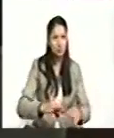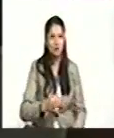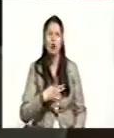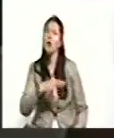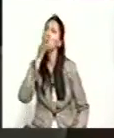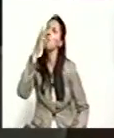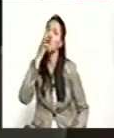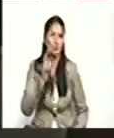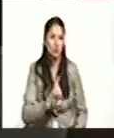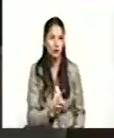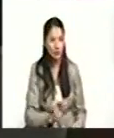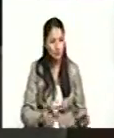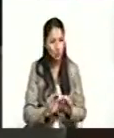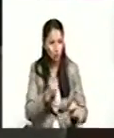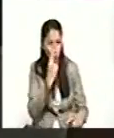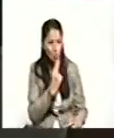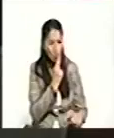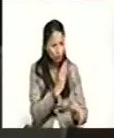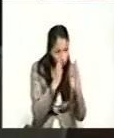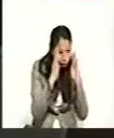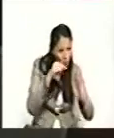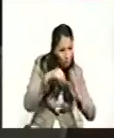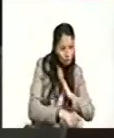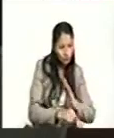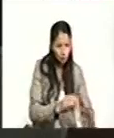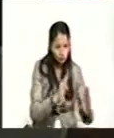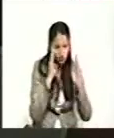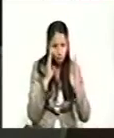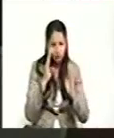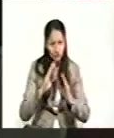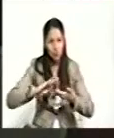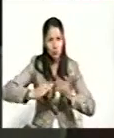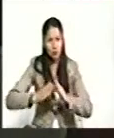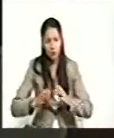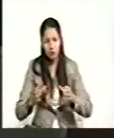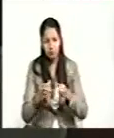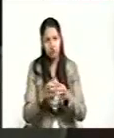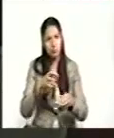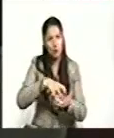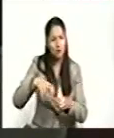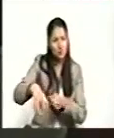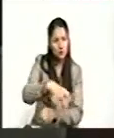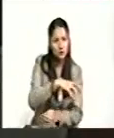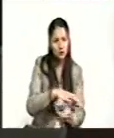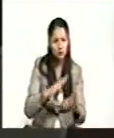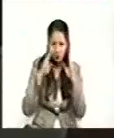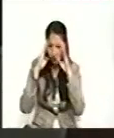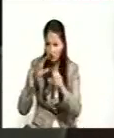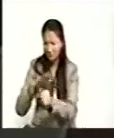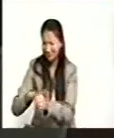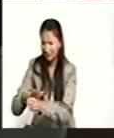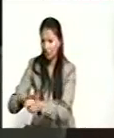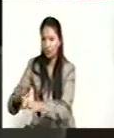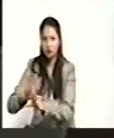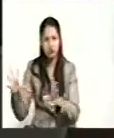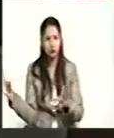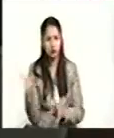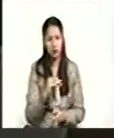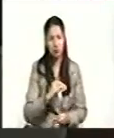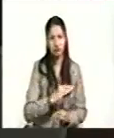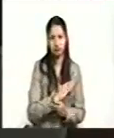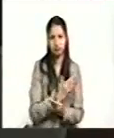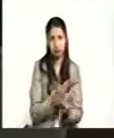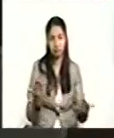promesero pero con compromiso profundo con la población con el con los sectores populares de la